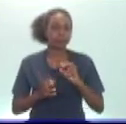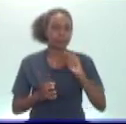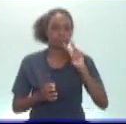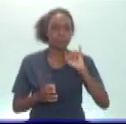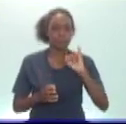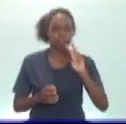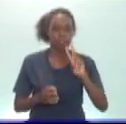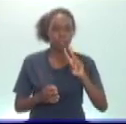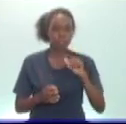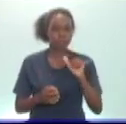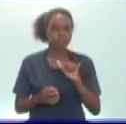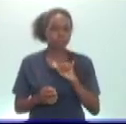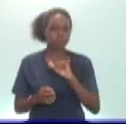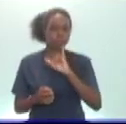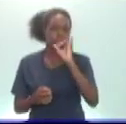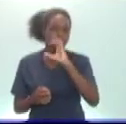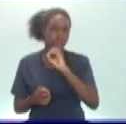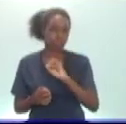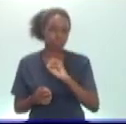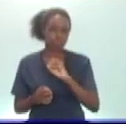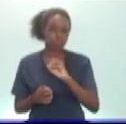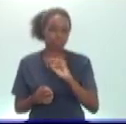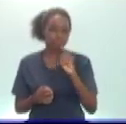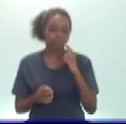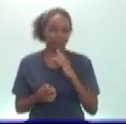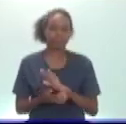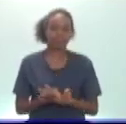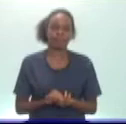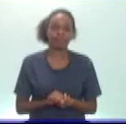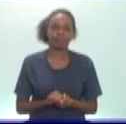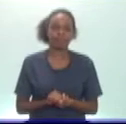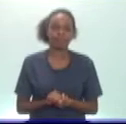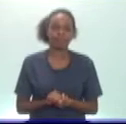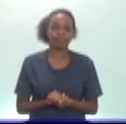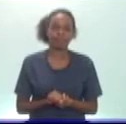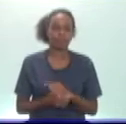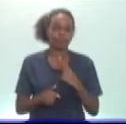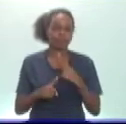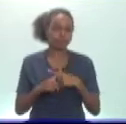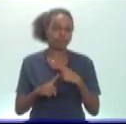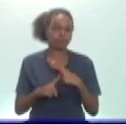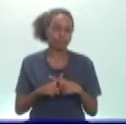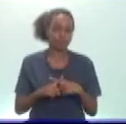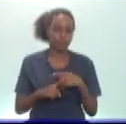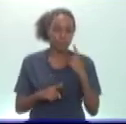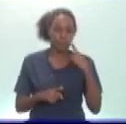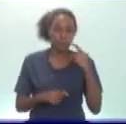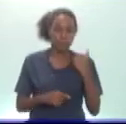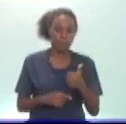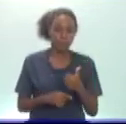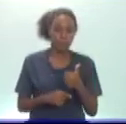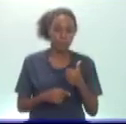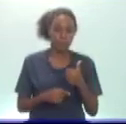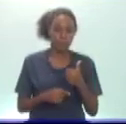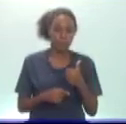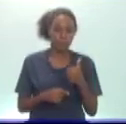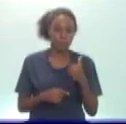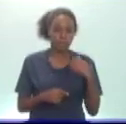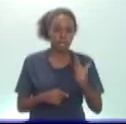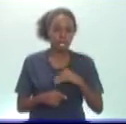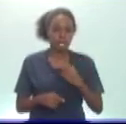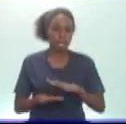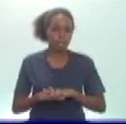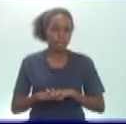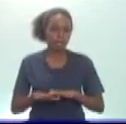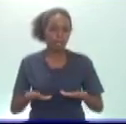a 60, 34 lo redondeo a 30. Luego multiplicamos, fíjense, aquí tenemos un ejercicio básico, 6 por